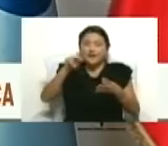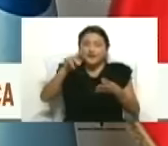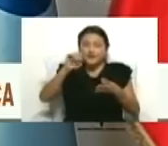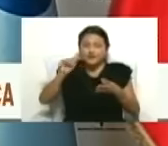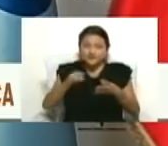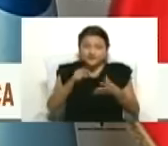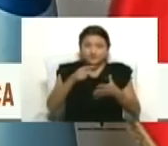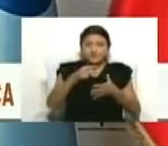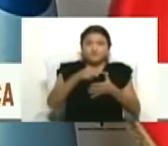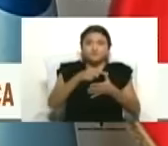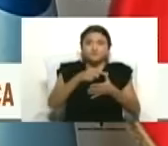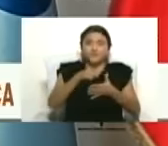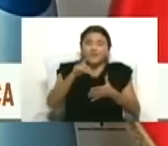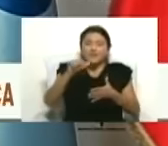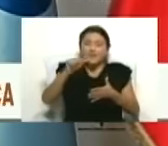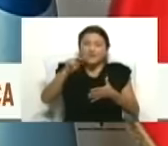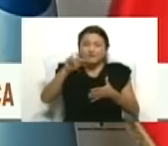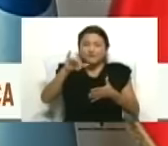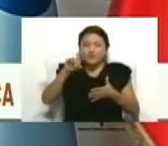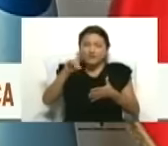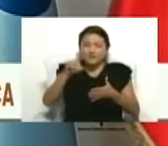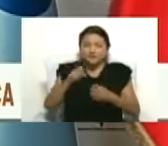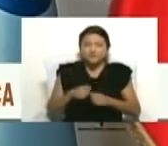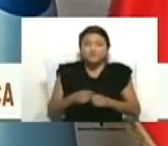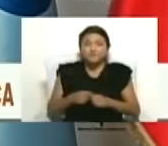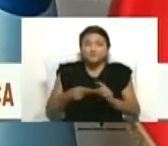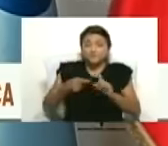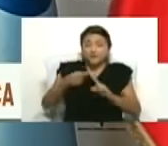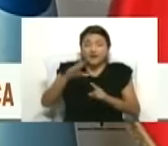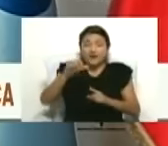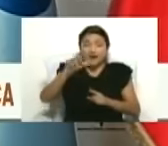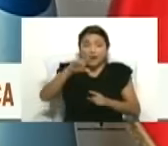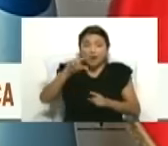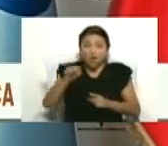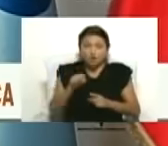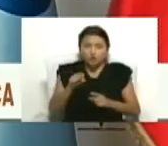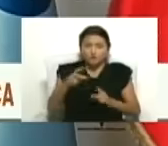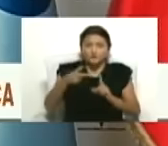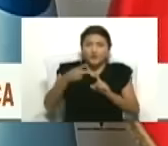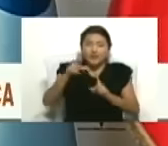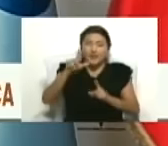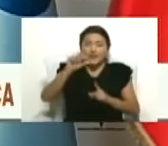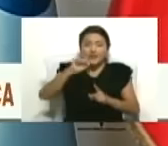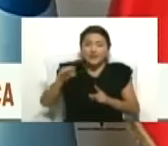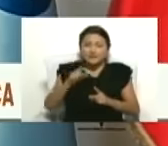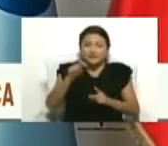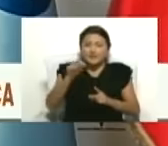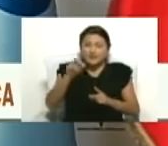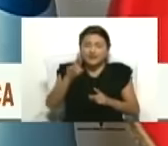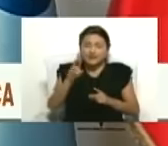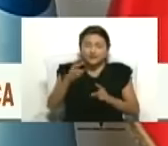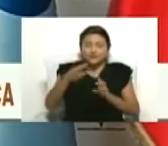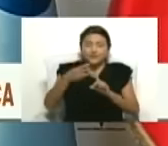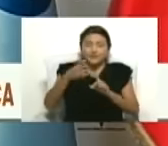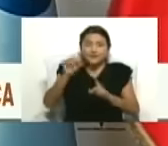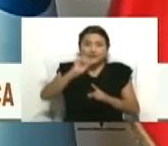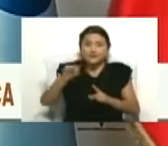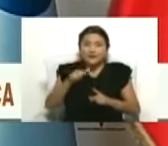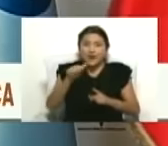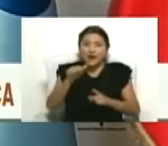Izarra, David Smolansky, Carlos Becchio, Lester Toledo, Savoy,